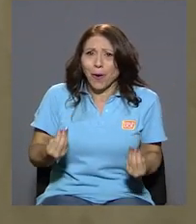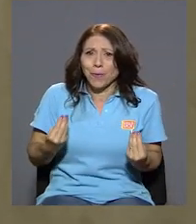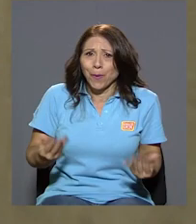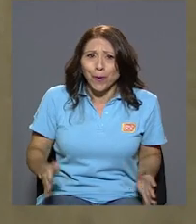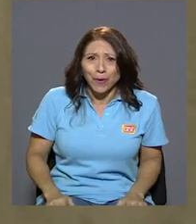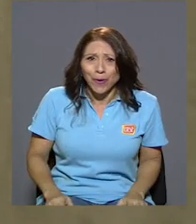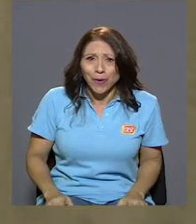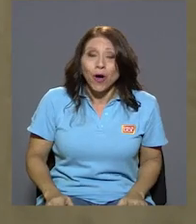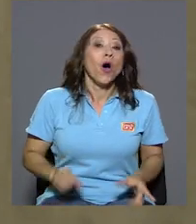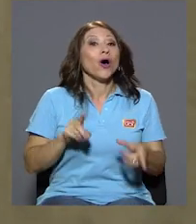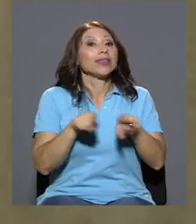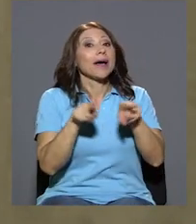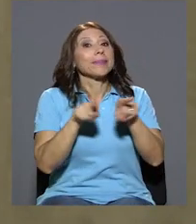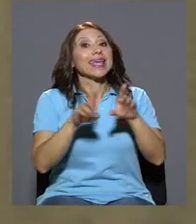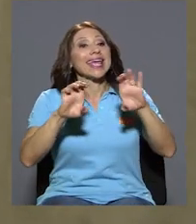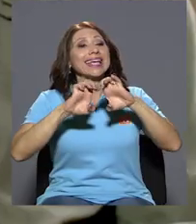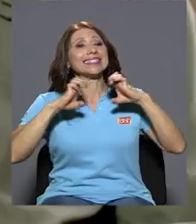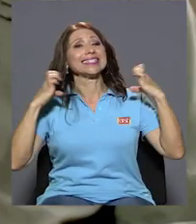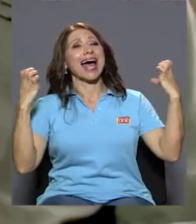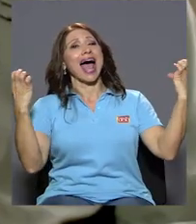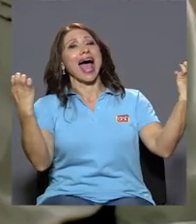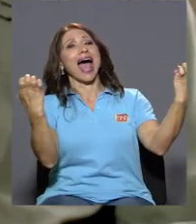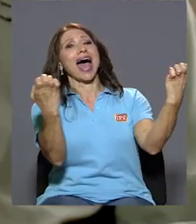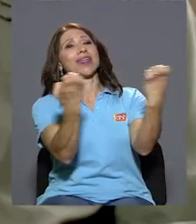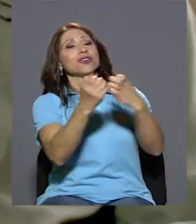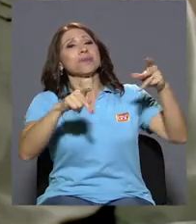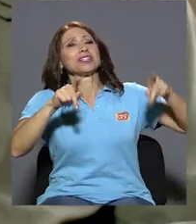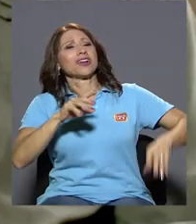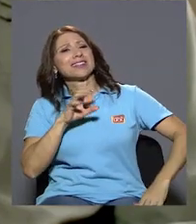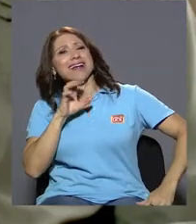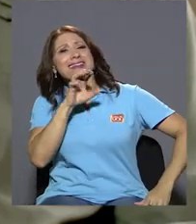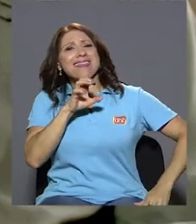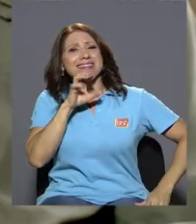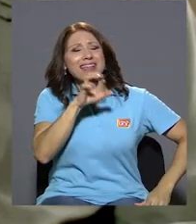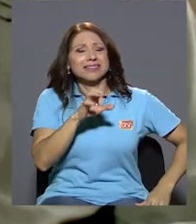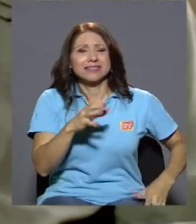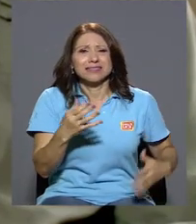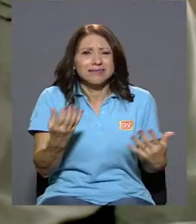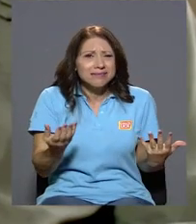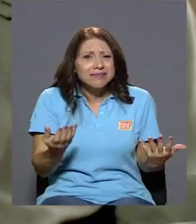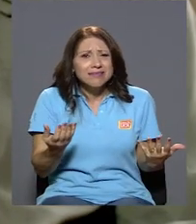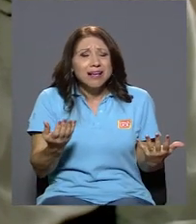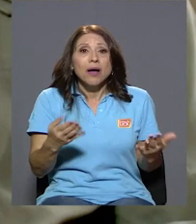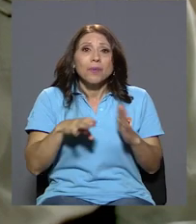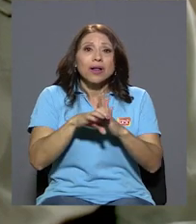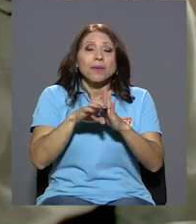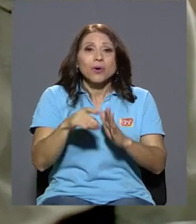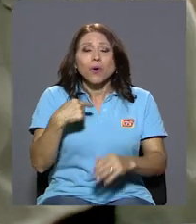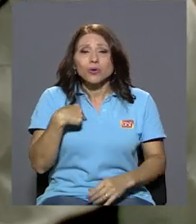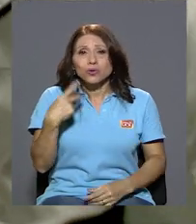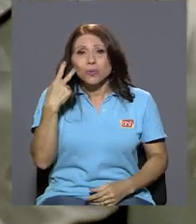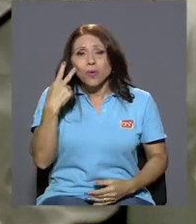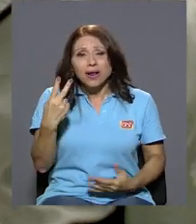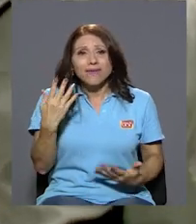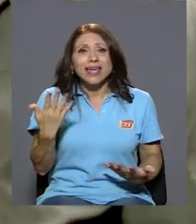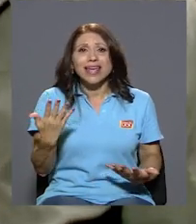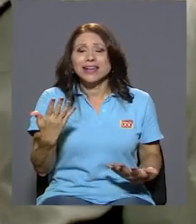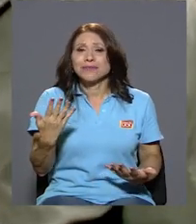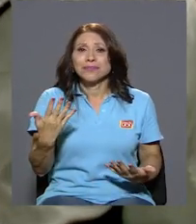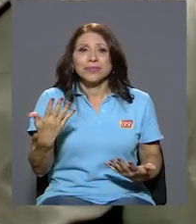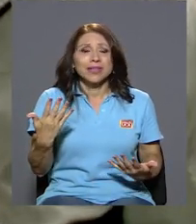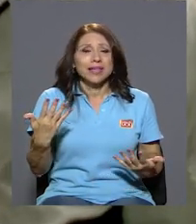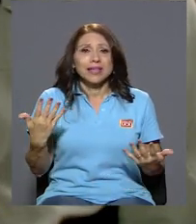o gritos en los estadios nada no lo más ridículo del mundo no en cuando uno se pone a ver